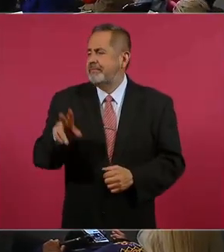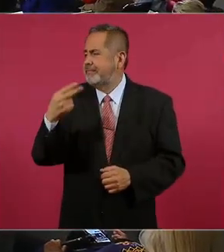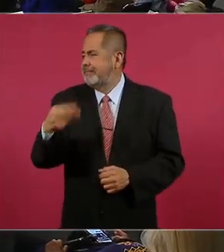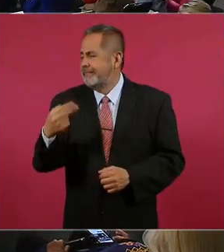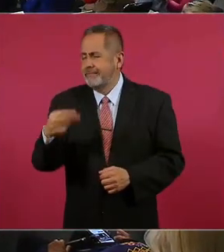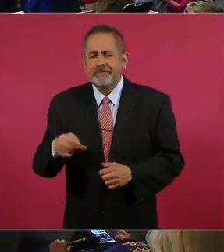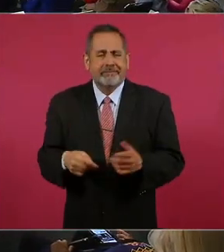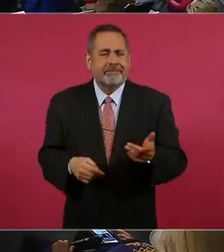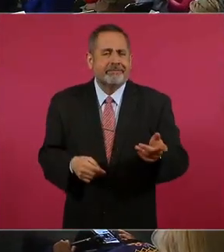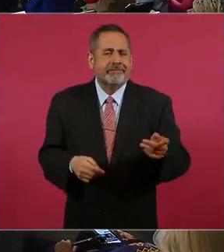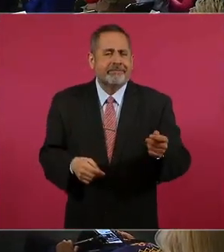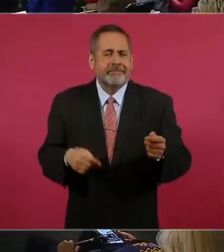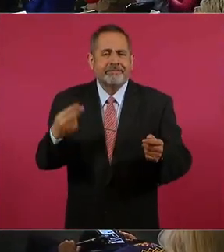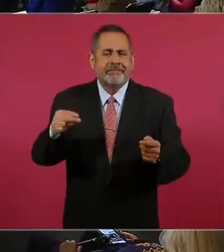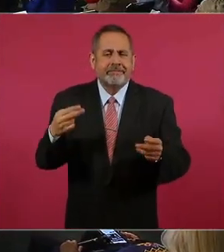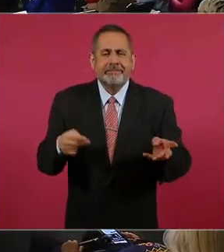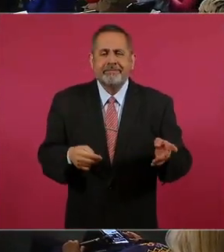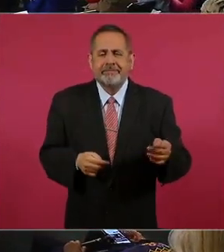se llama